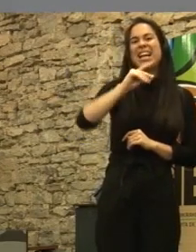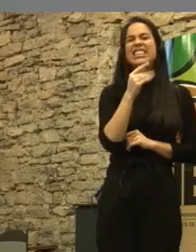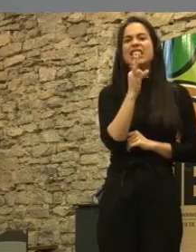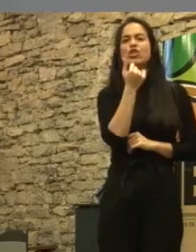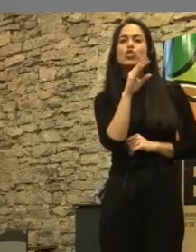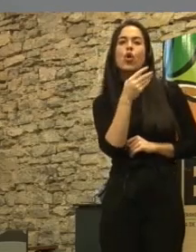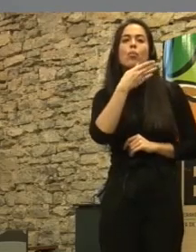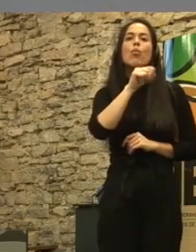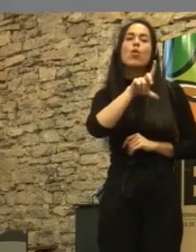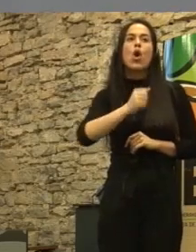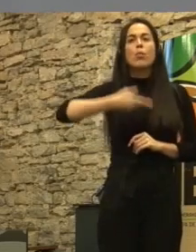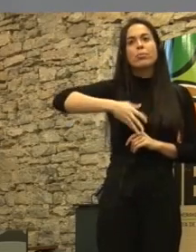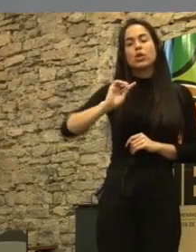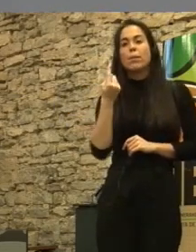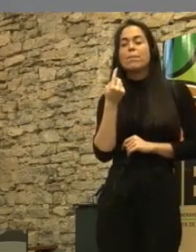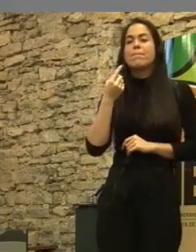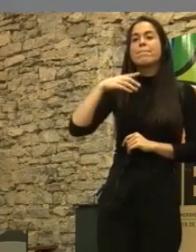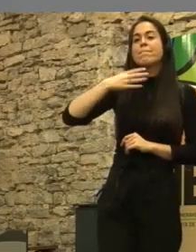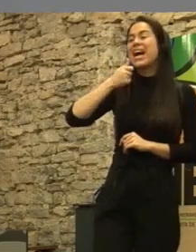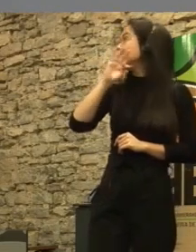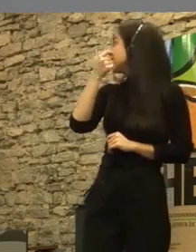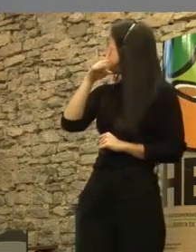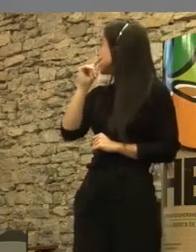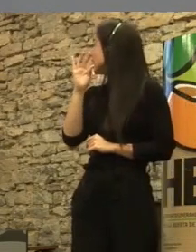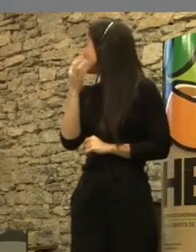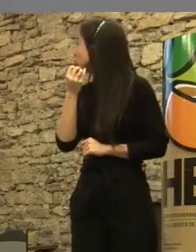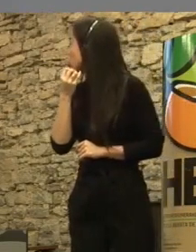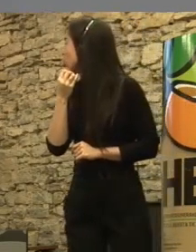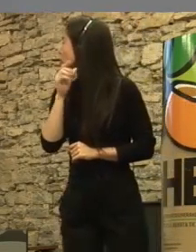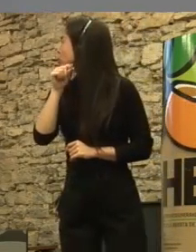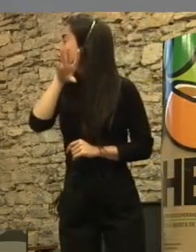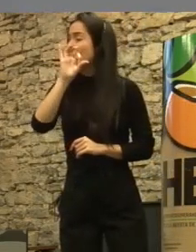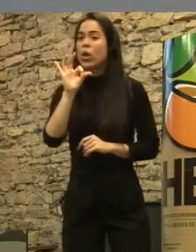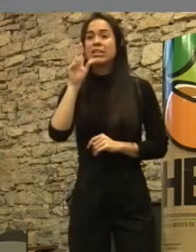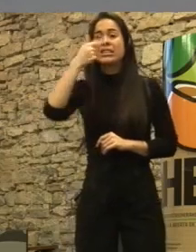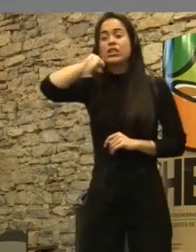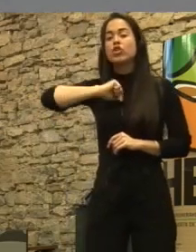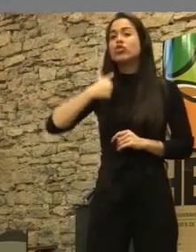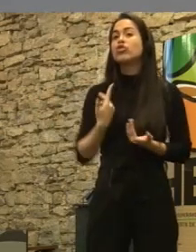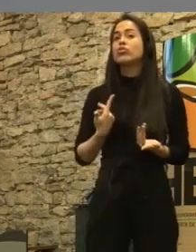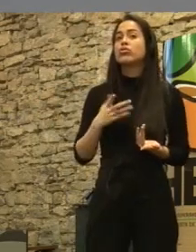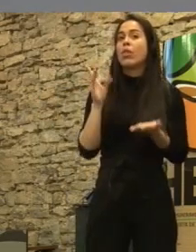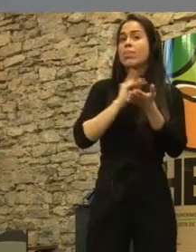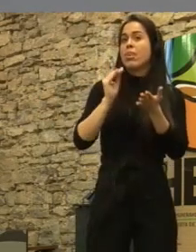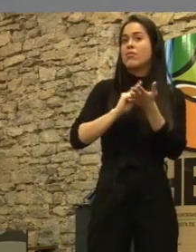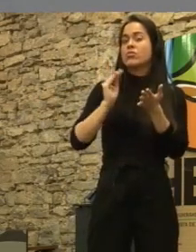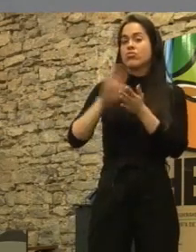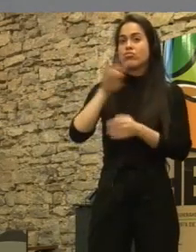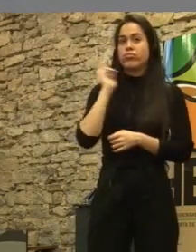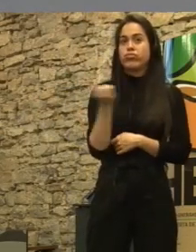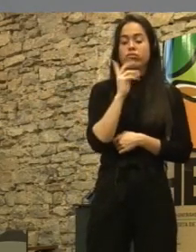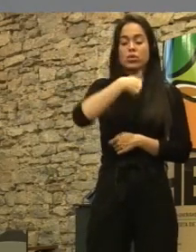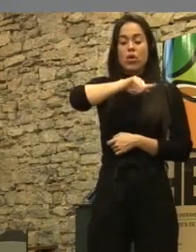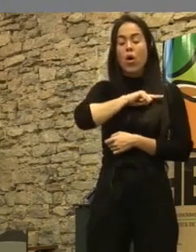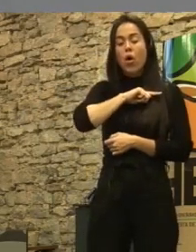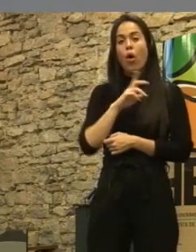más en fact-checking político y también en periodismo de datos. Otra cosa que hacemos es trabajar con datos. Nosotros en Maldita, generalmente o casi nunca, y